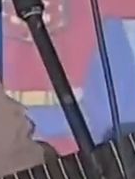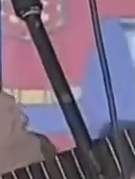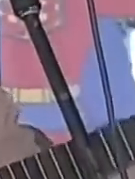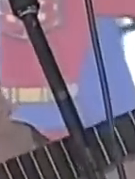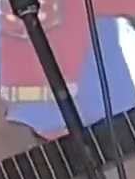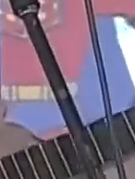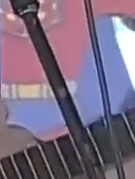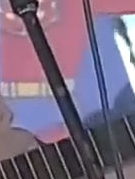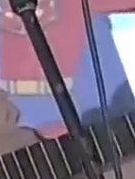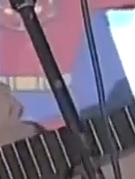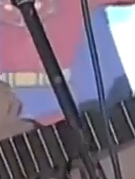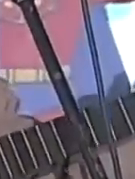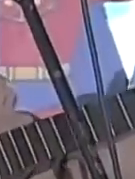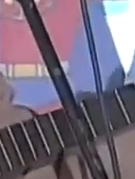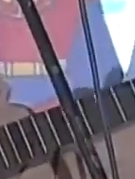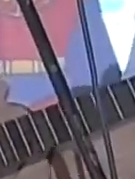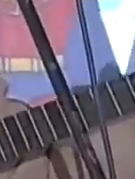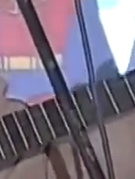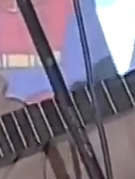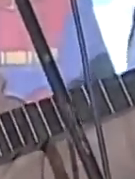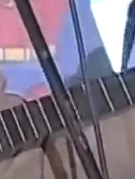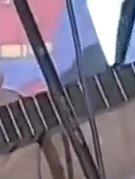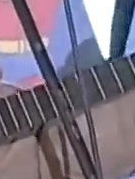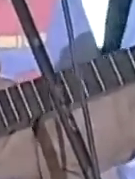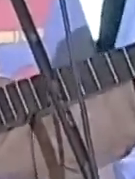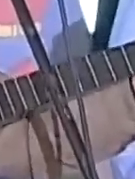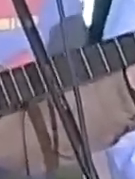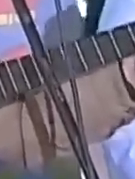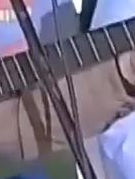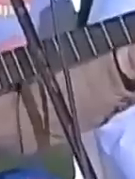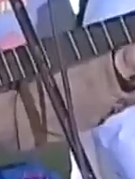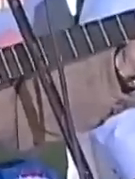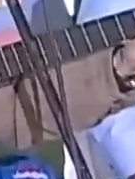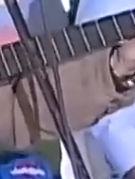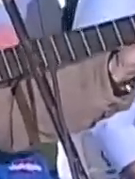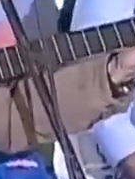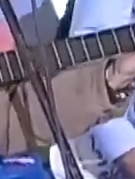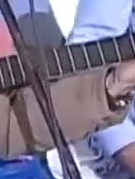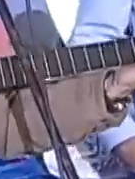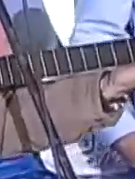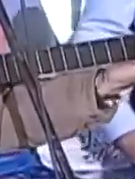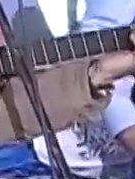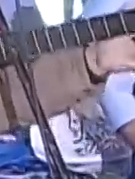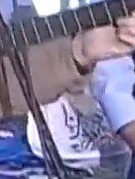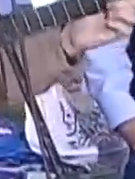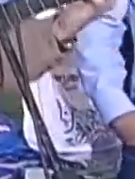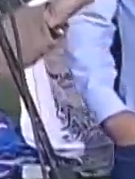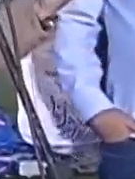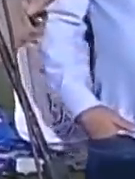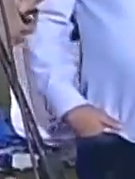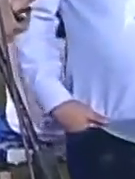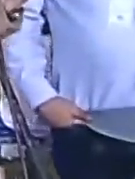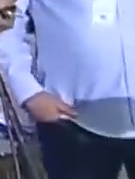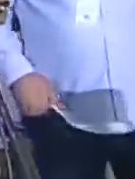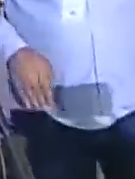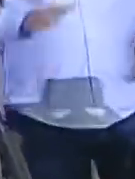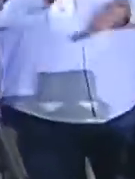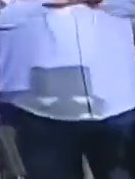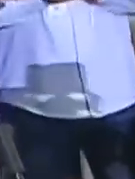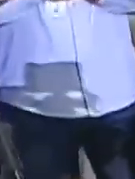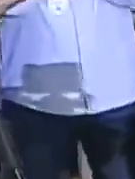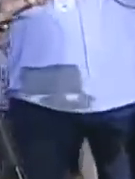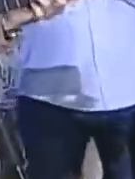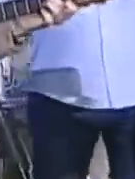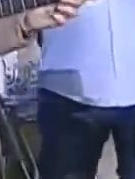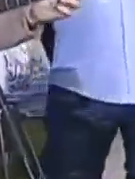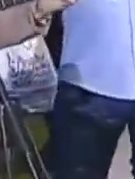la apertura de un espacio para la participación directa y protagónica del pueblo venezolano. Bien describía el presidente